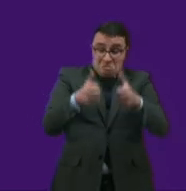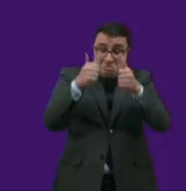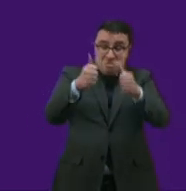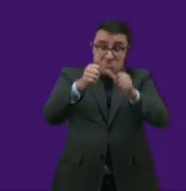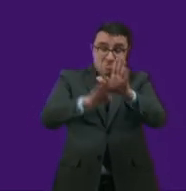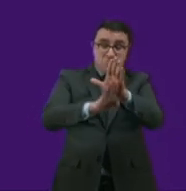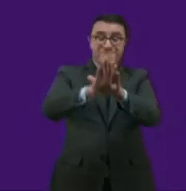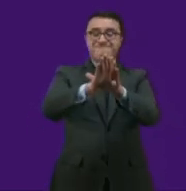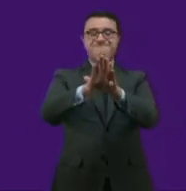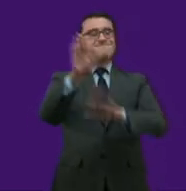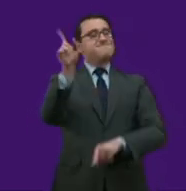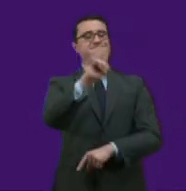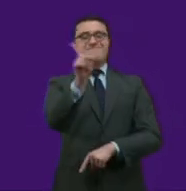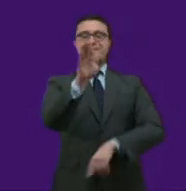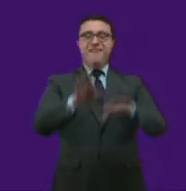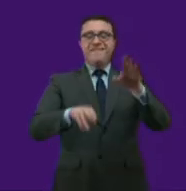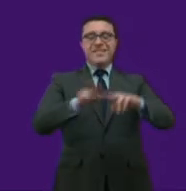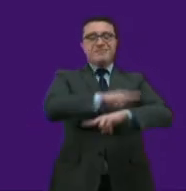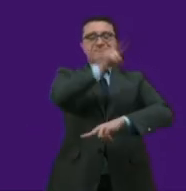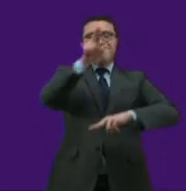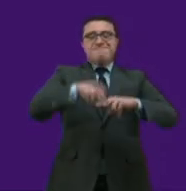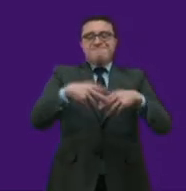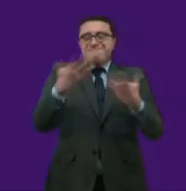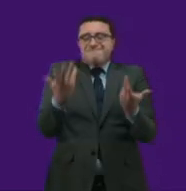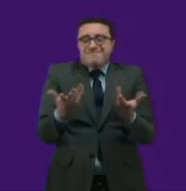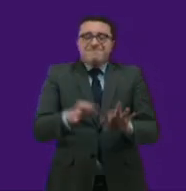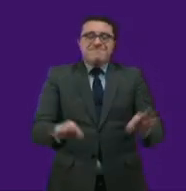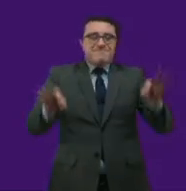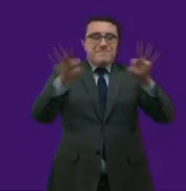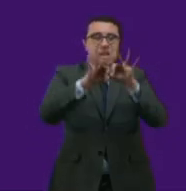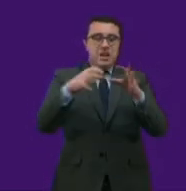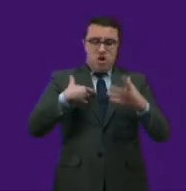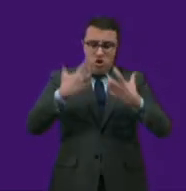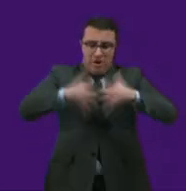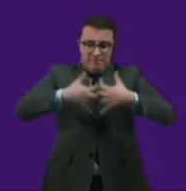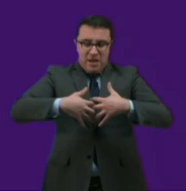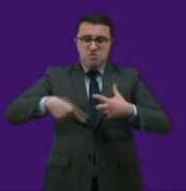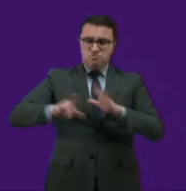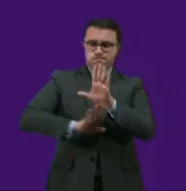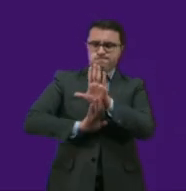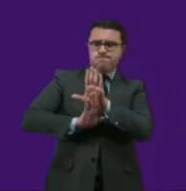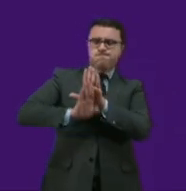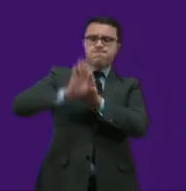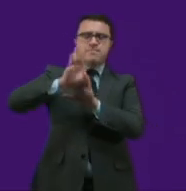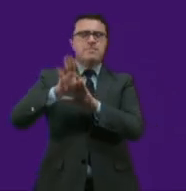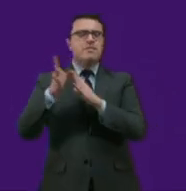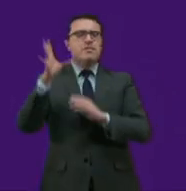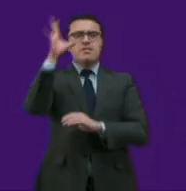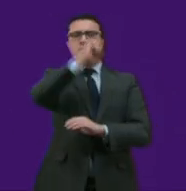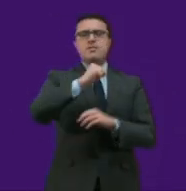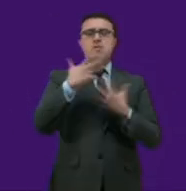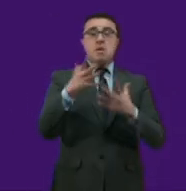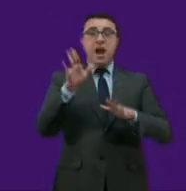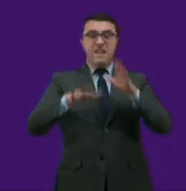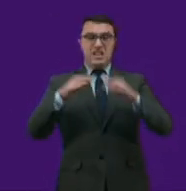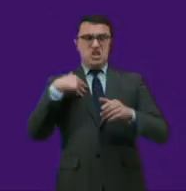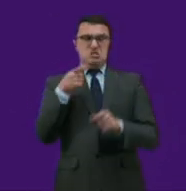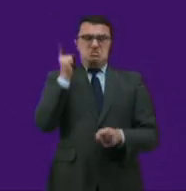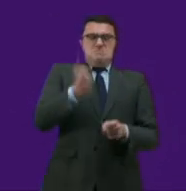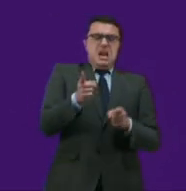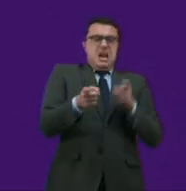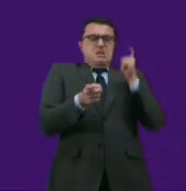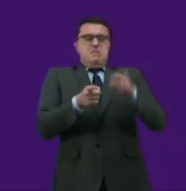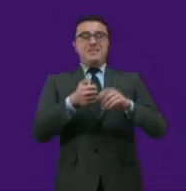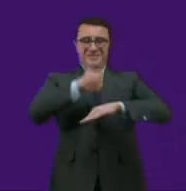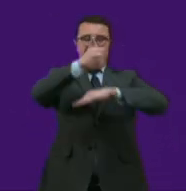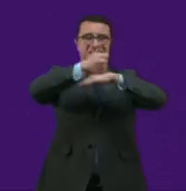que pues no se puede tener una compañía exitosa donde haya pues cierta tiranía pues de la persona que